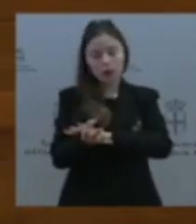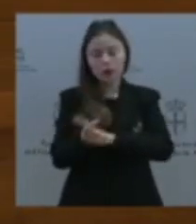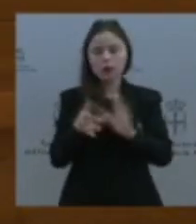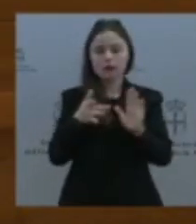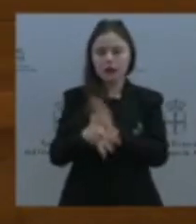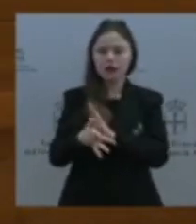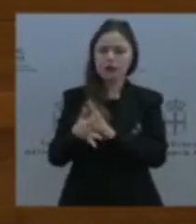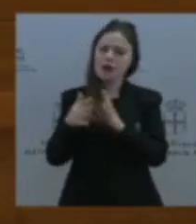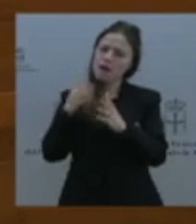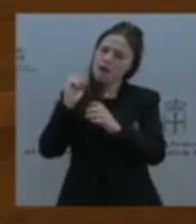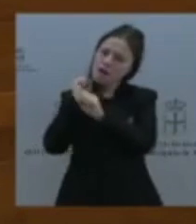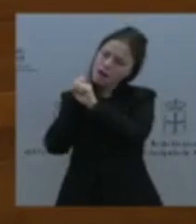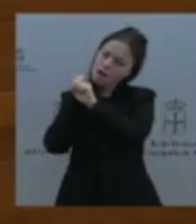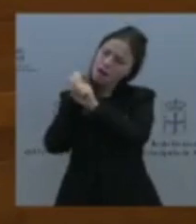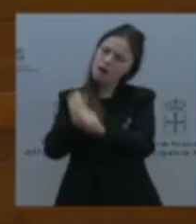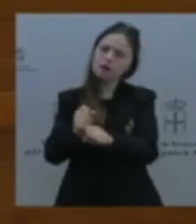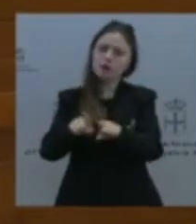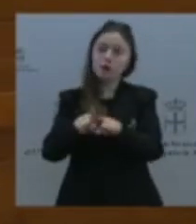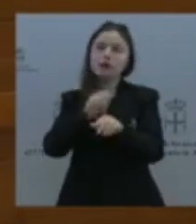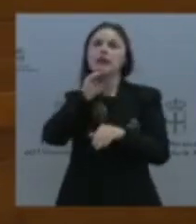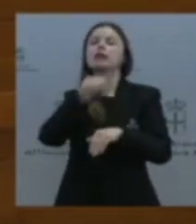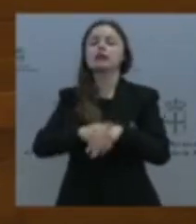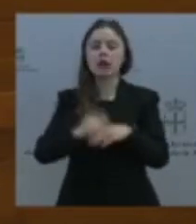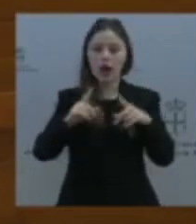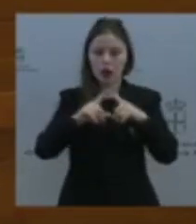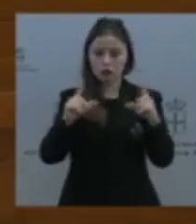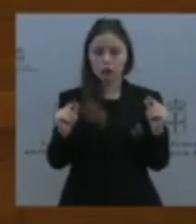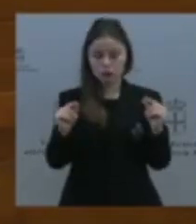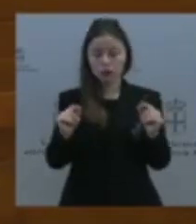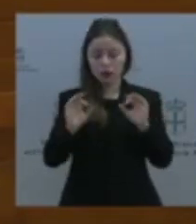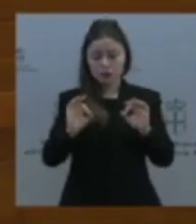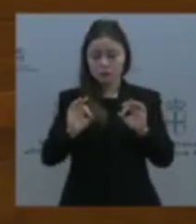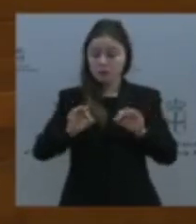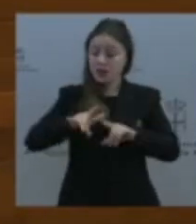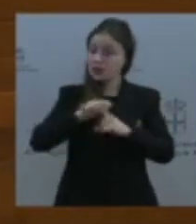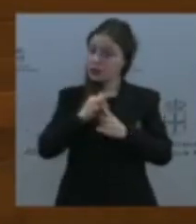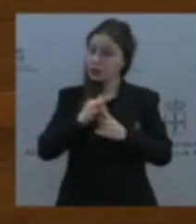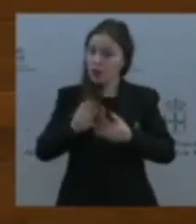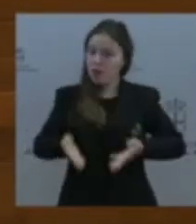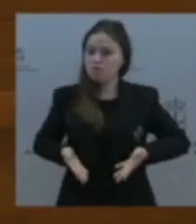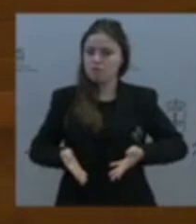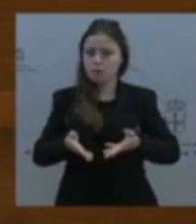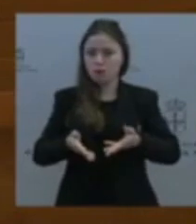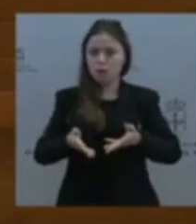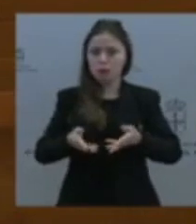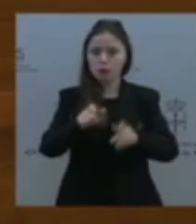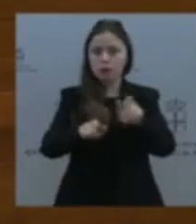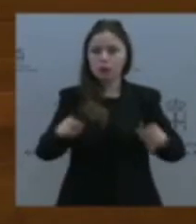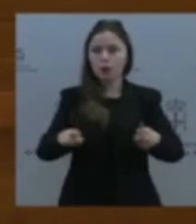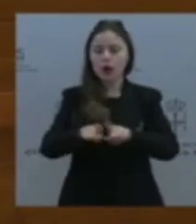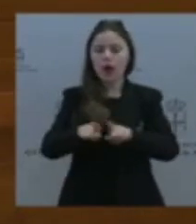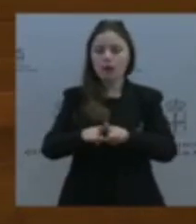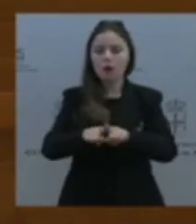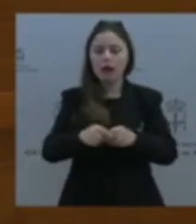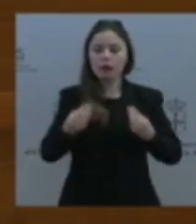en Asturias. Este complejo panorama empuja a muchos asturianas y asturianos al abismo de la subsistencia. El año pasado el informe AROPE